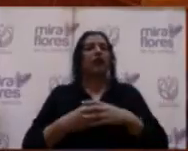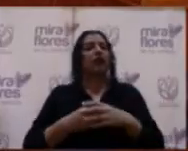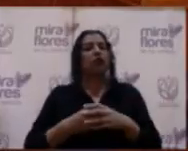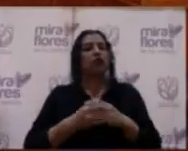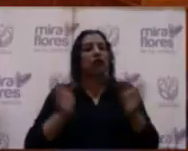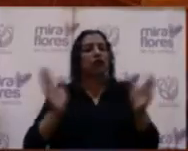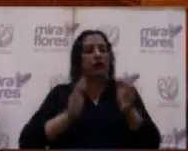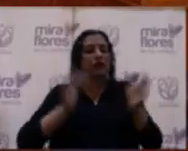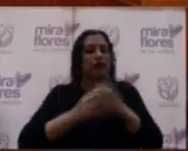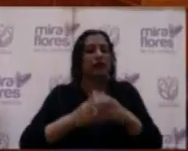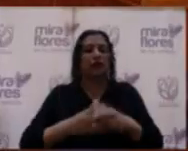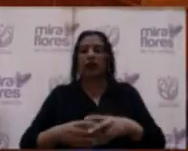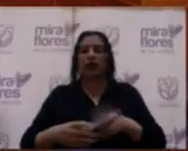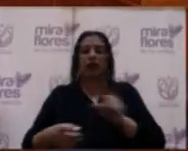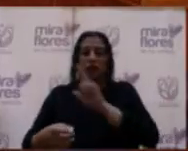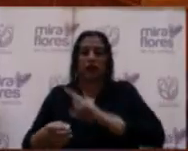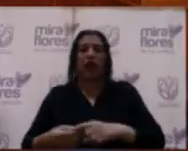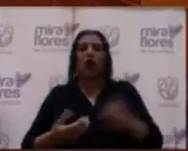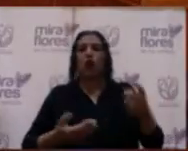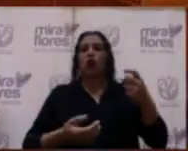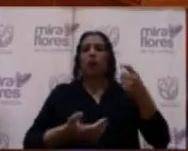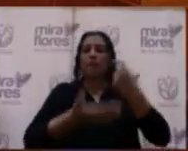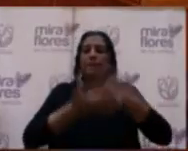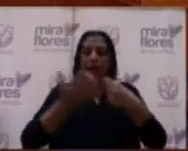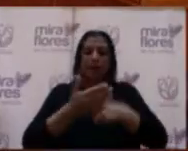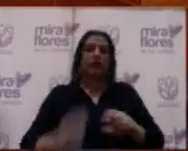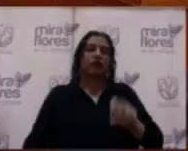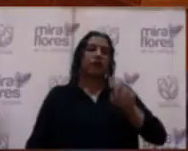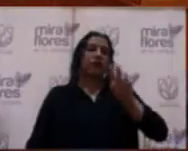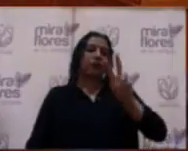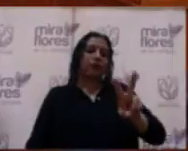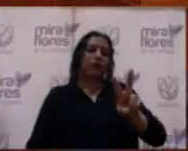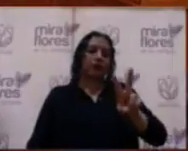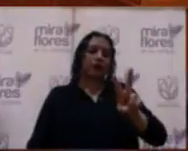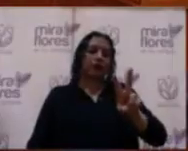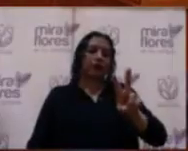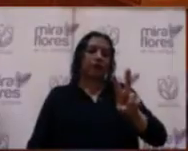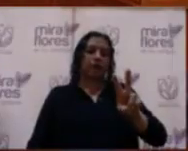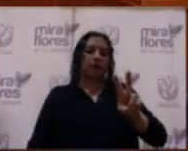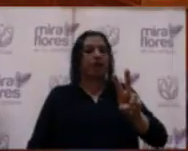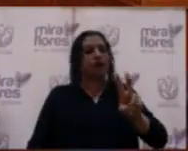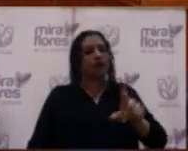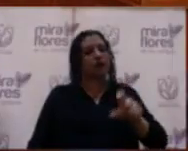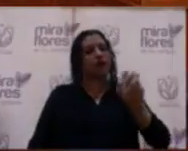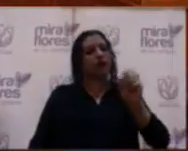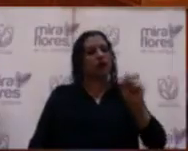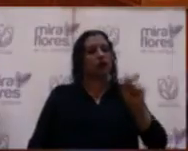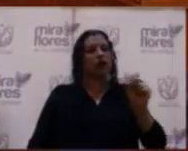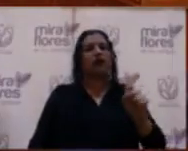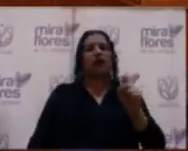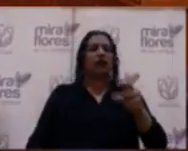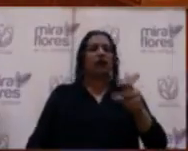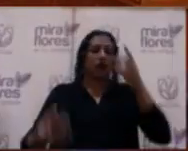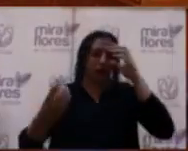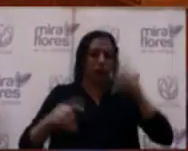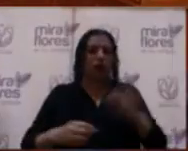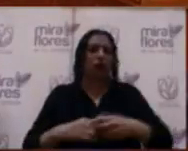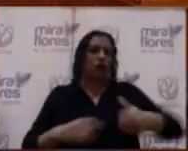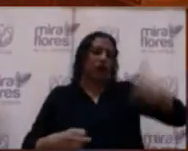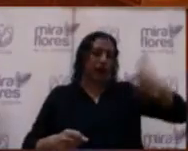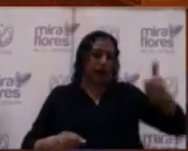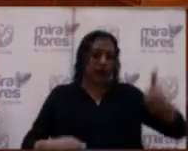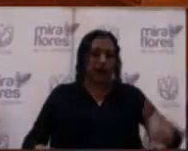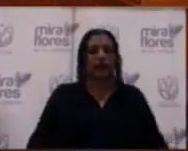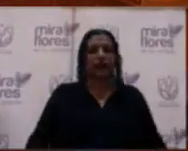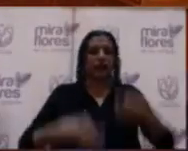semirremolque dados de baja, cuyo valor asciende a dos soles, acorde con lo indicado en la resolución de Gerencia de Administración